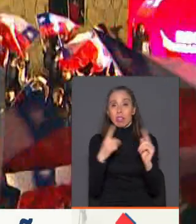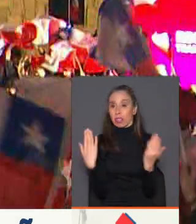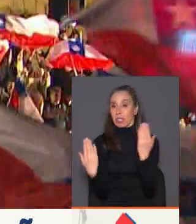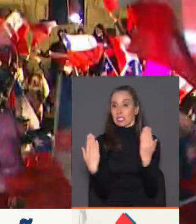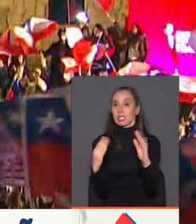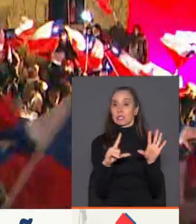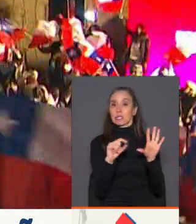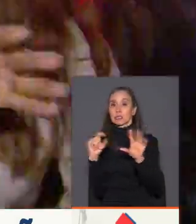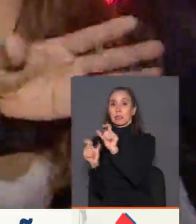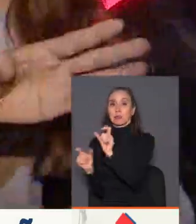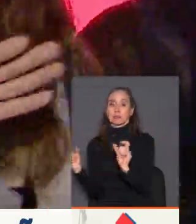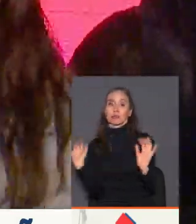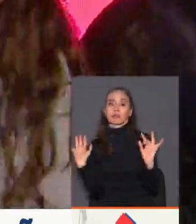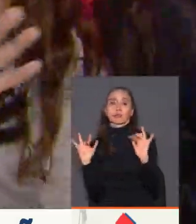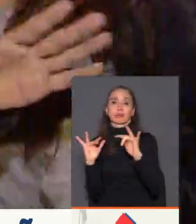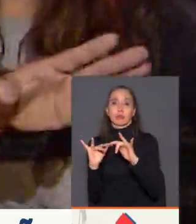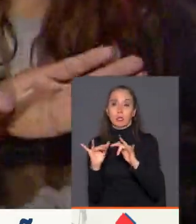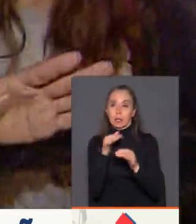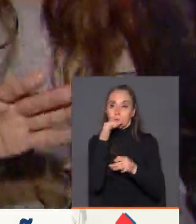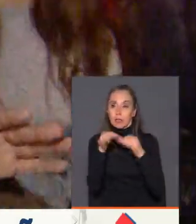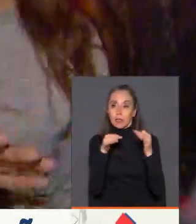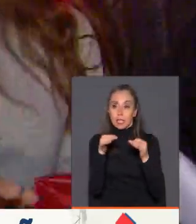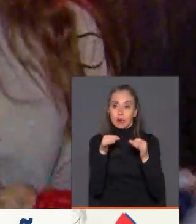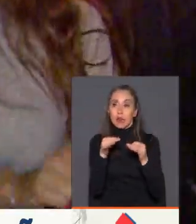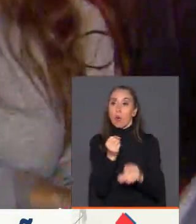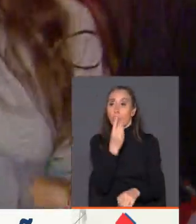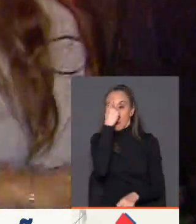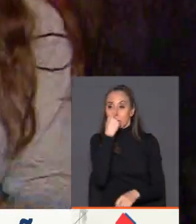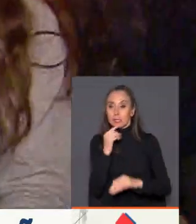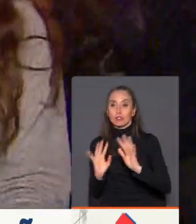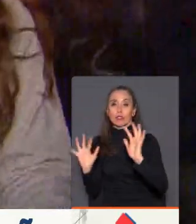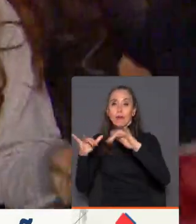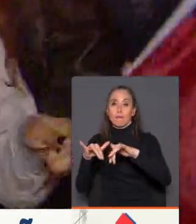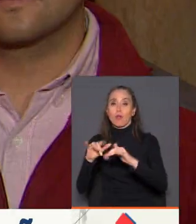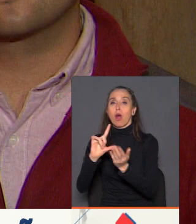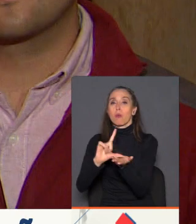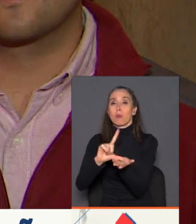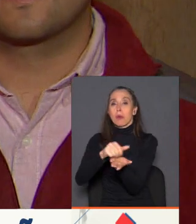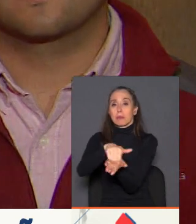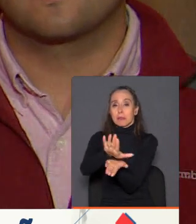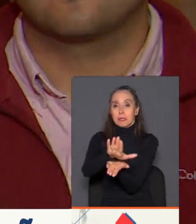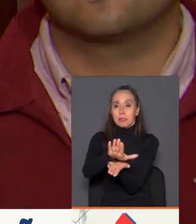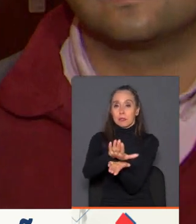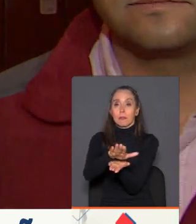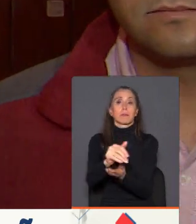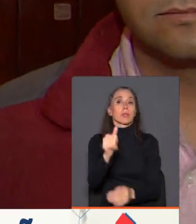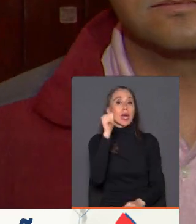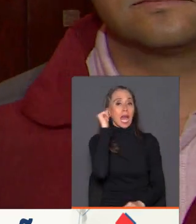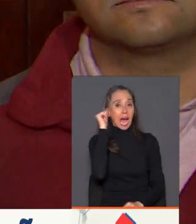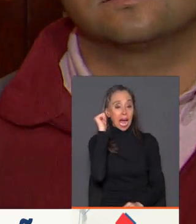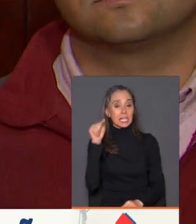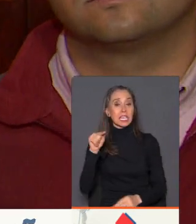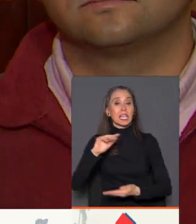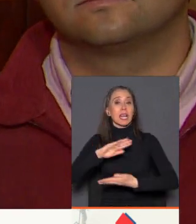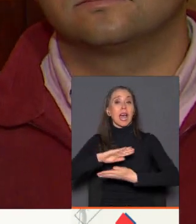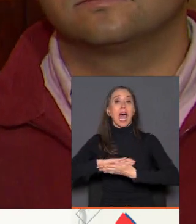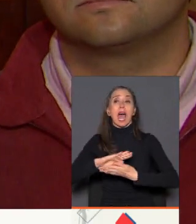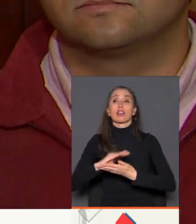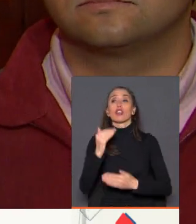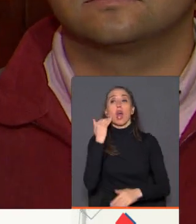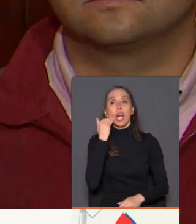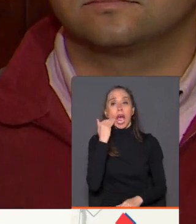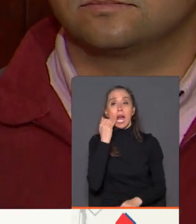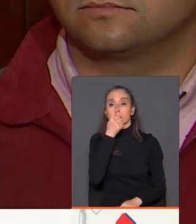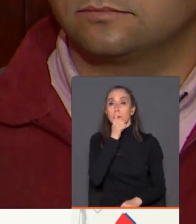700 personas que, según dijeron, por aforo, asistieron al acto del rechazo. Lo de ayer fue un acto que buscaba ser un acto